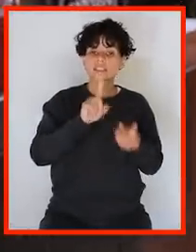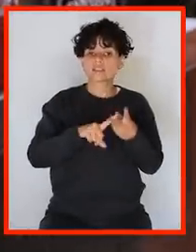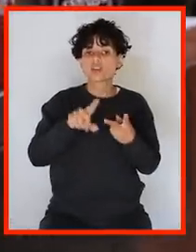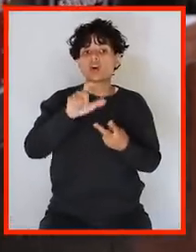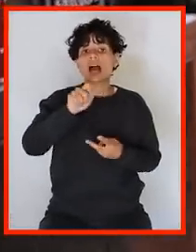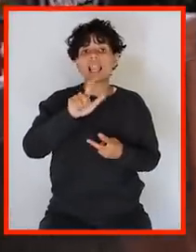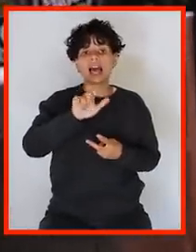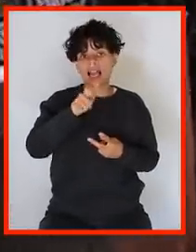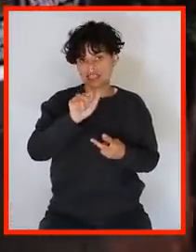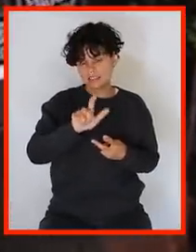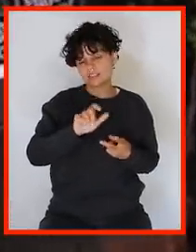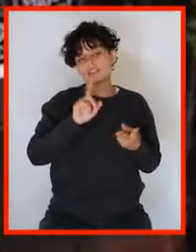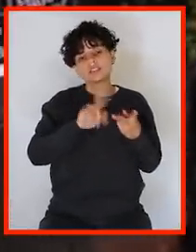dijimos,